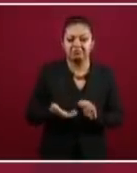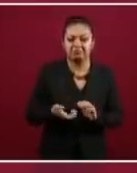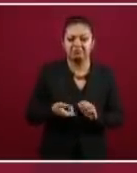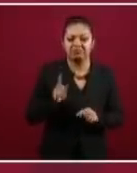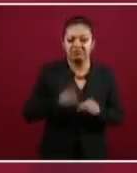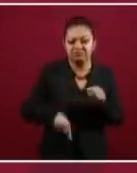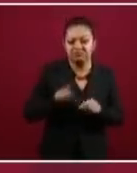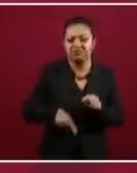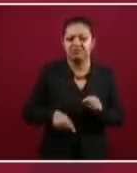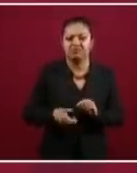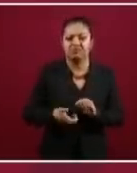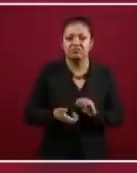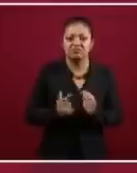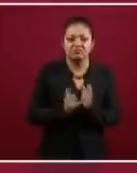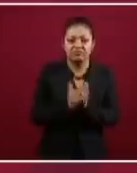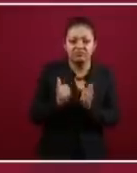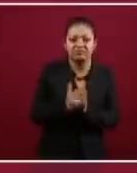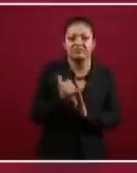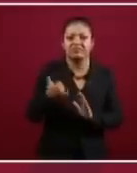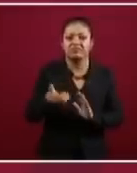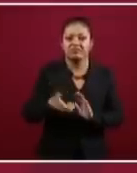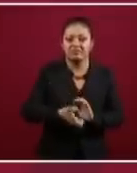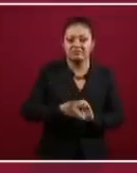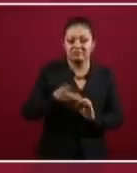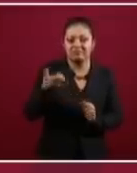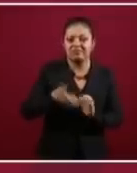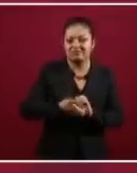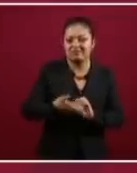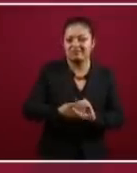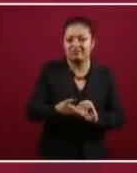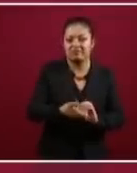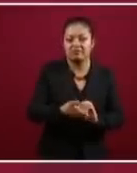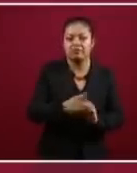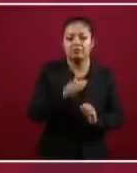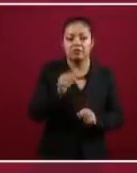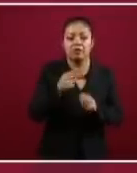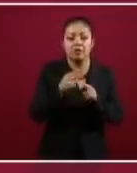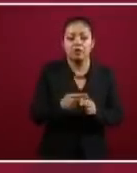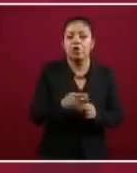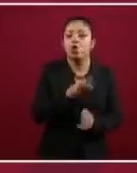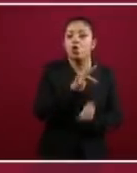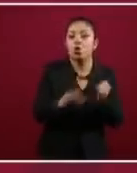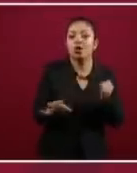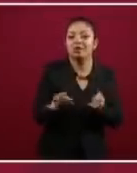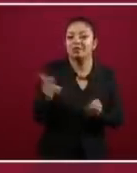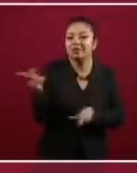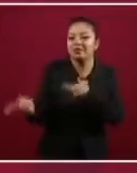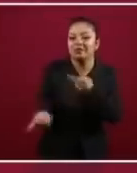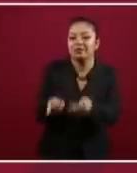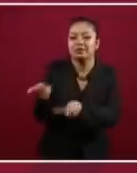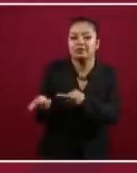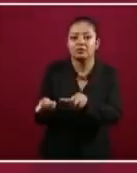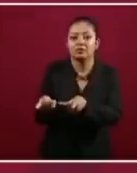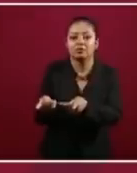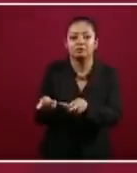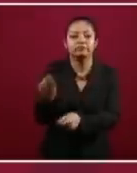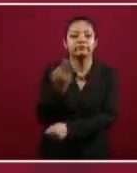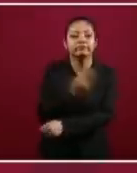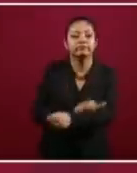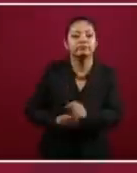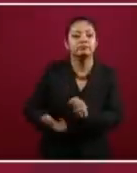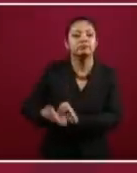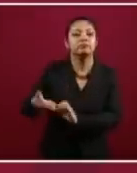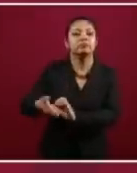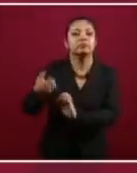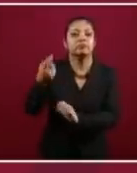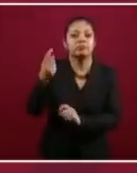el expediente luego se hacía la consulta. ya cuando estaban hechas las